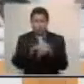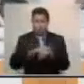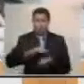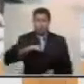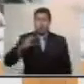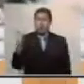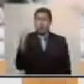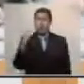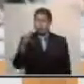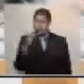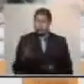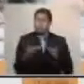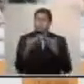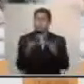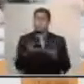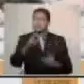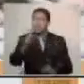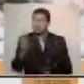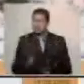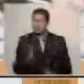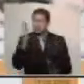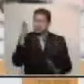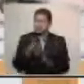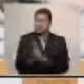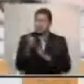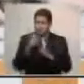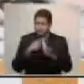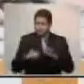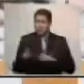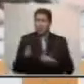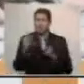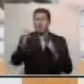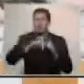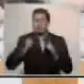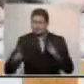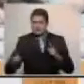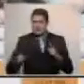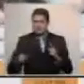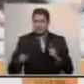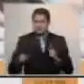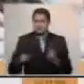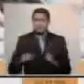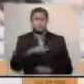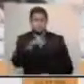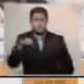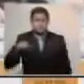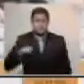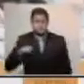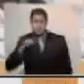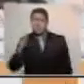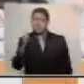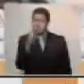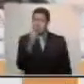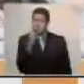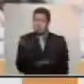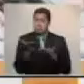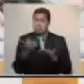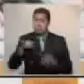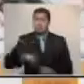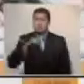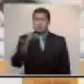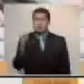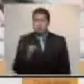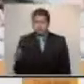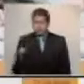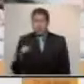le está haciendo una oferta a Venezuela sobre la venta de electricidad, en los cuales nosotros seríamos los primeros beneficiados del Estado Zulia. Y